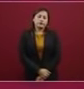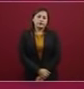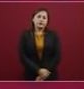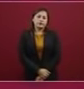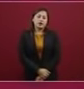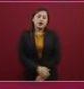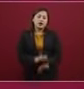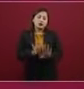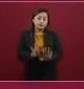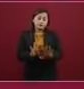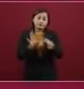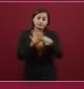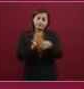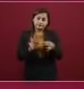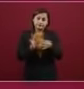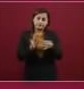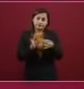las prioridades